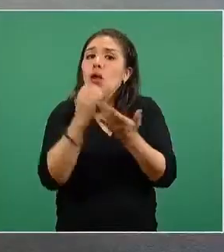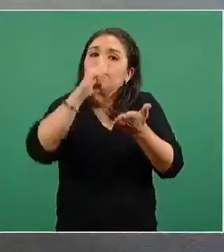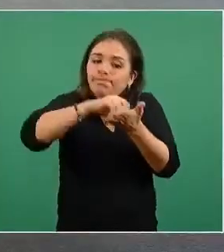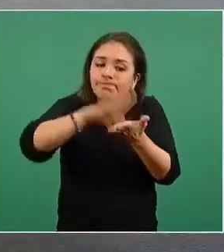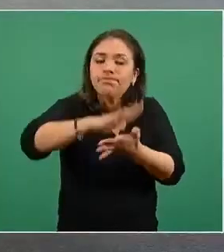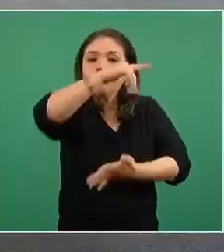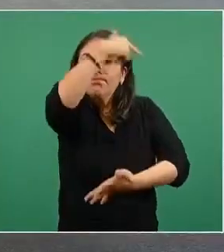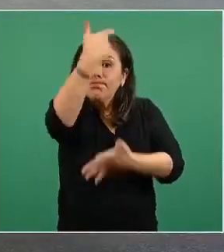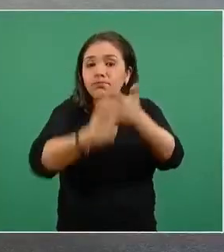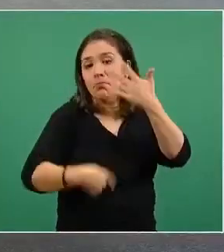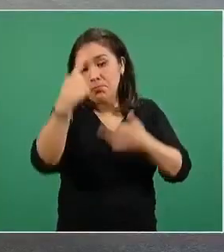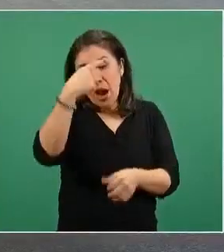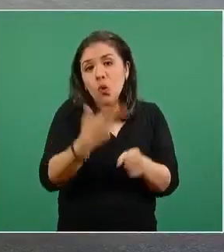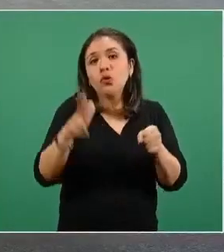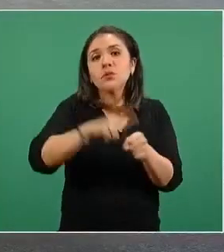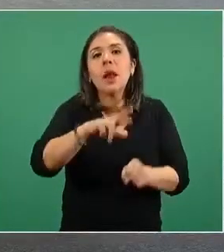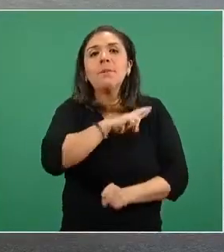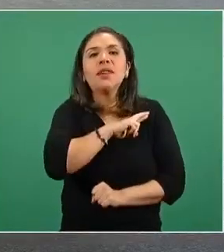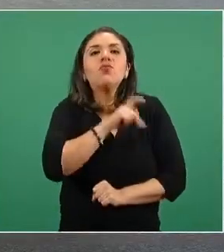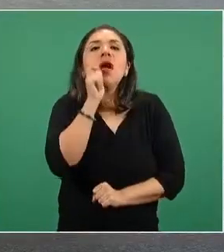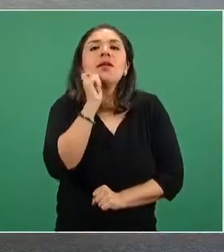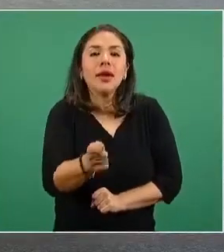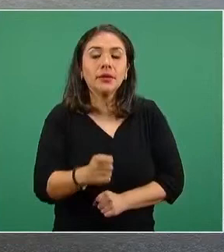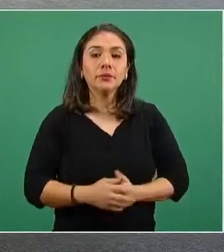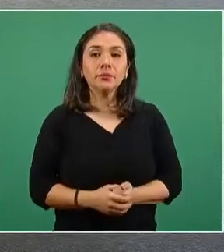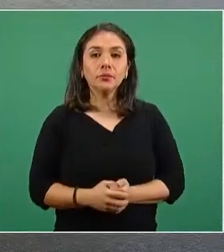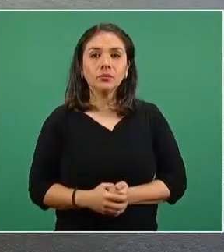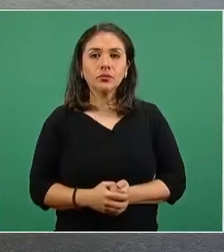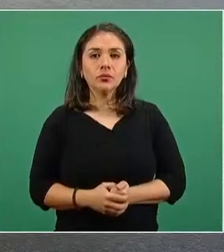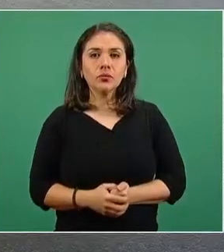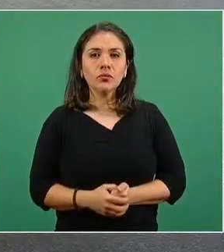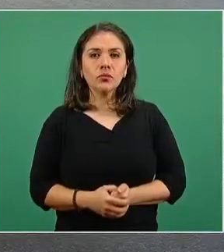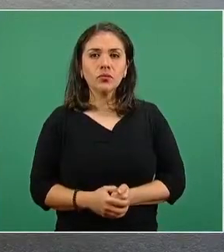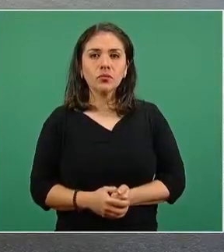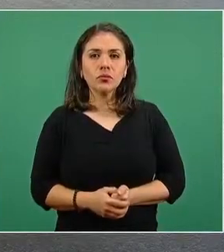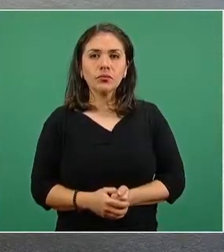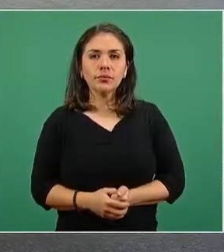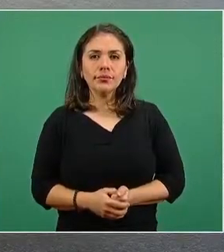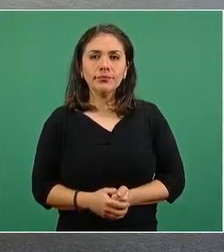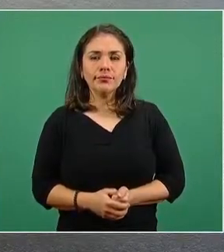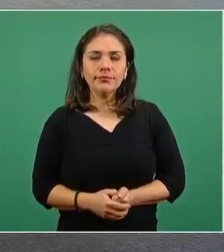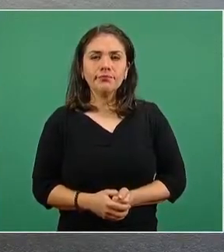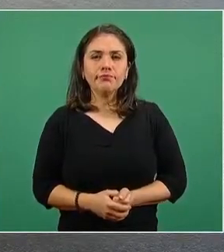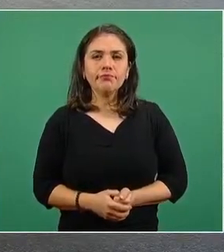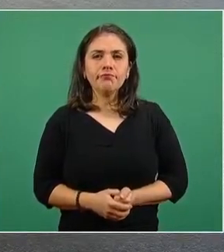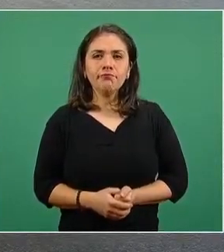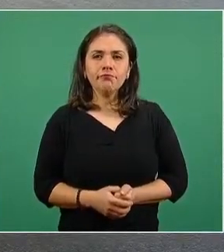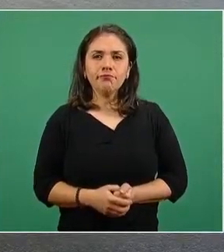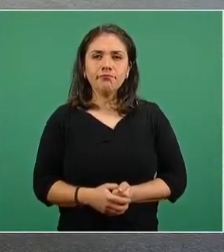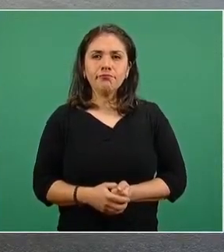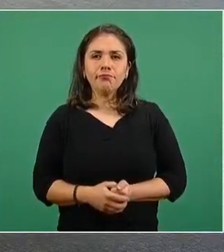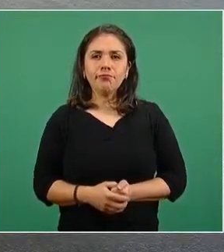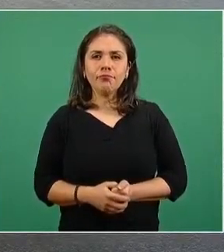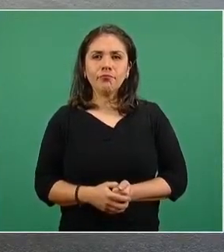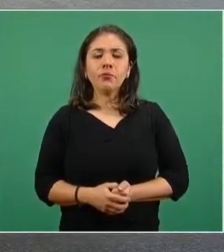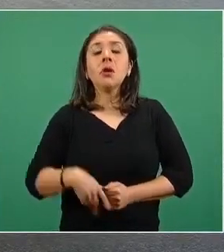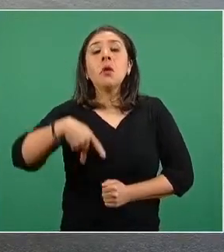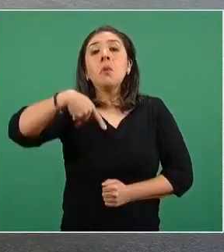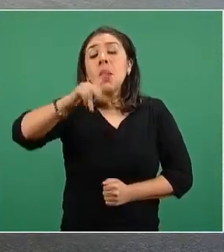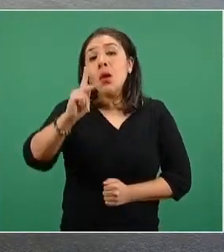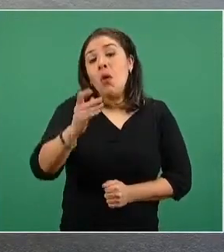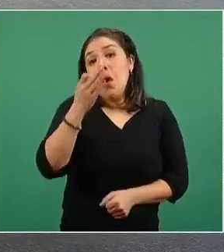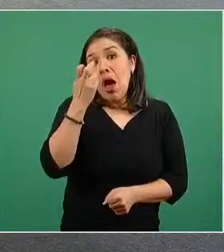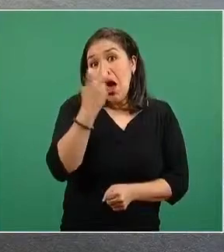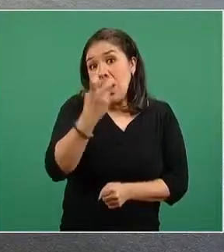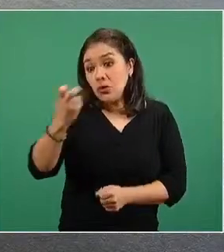básico de los hospitales privados. Entonces, todas estas otras categorías no van a estar al 31 de enero